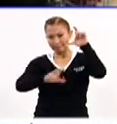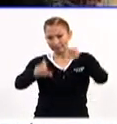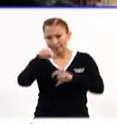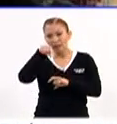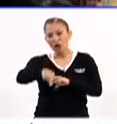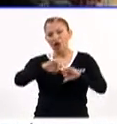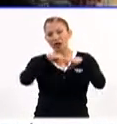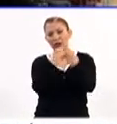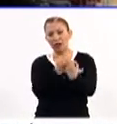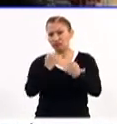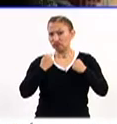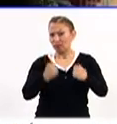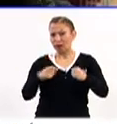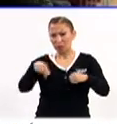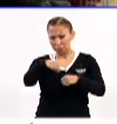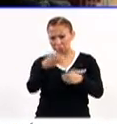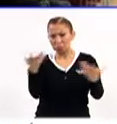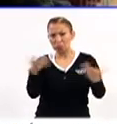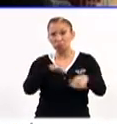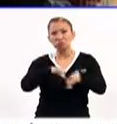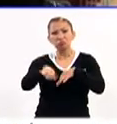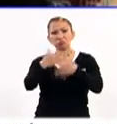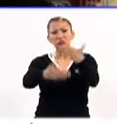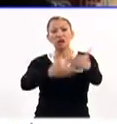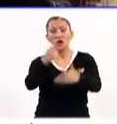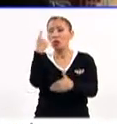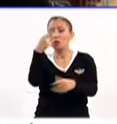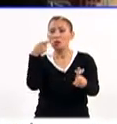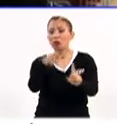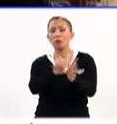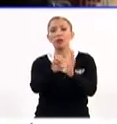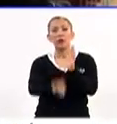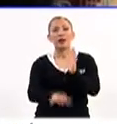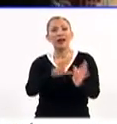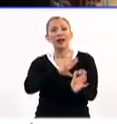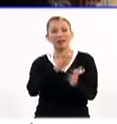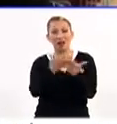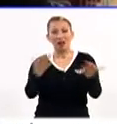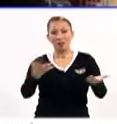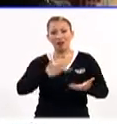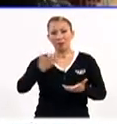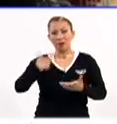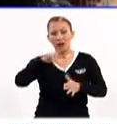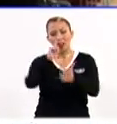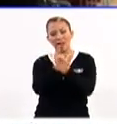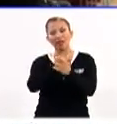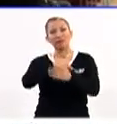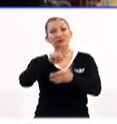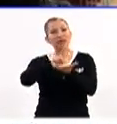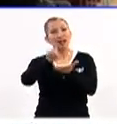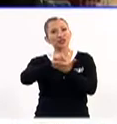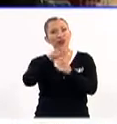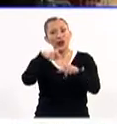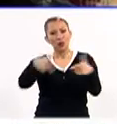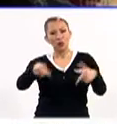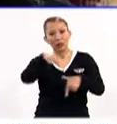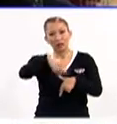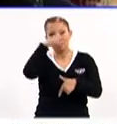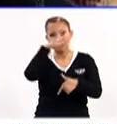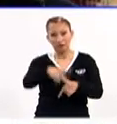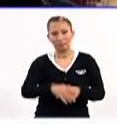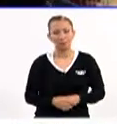es una organización fuerte que ha logrado mucho. Entre sus logros pues está, por ejemplo, que ahora tengamos una ley de derechos lingüísticos en